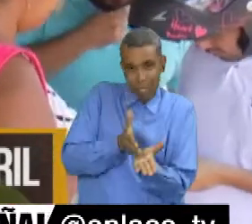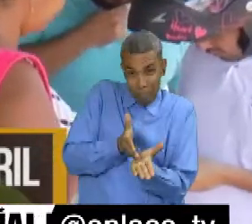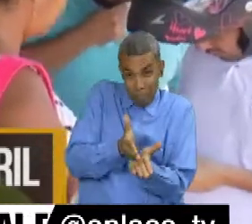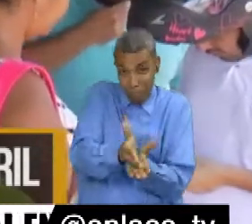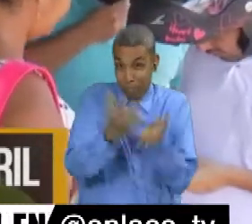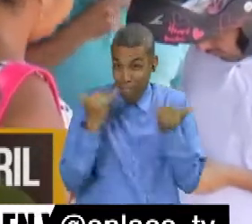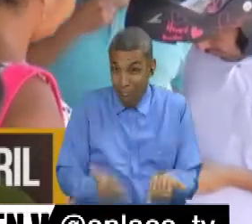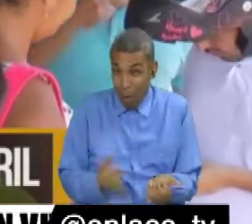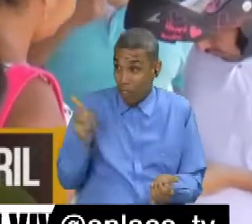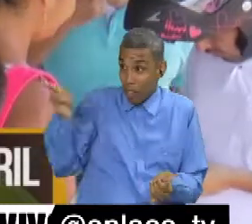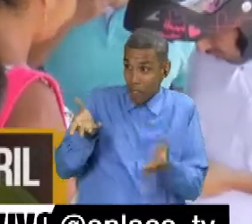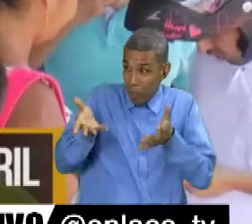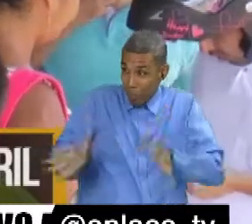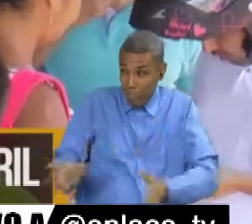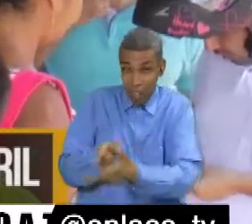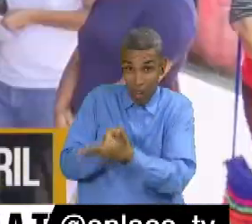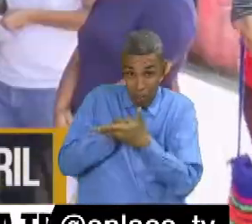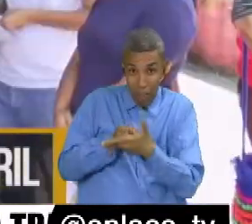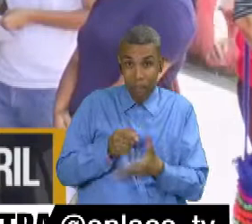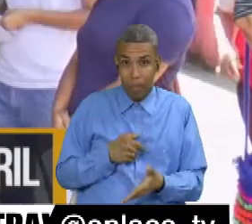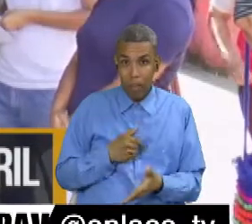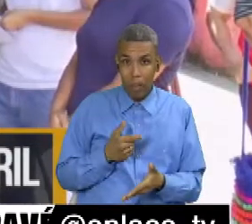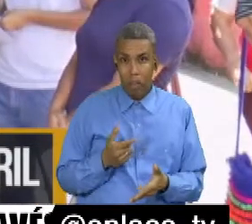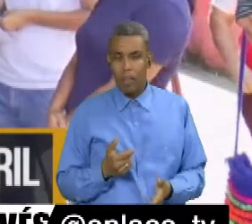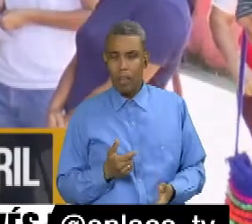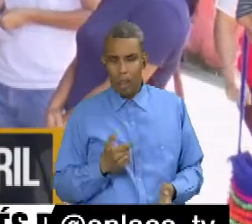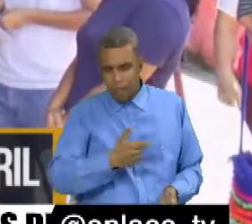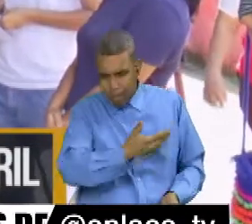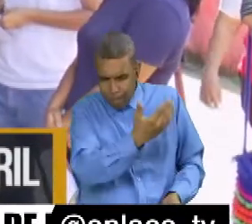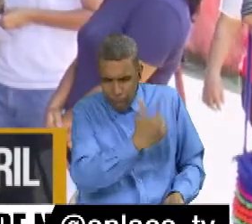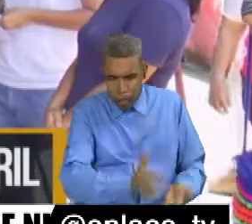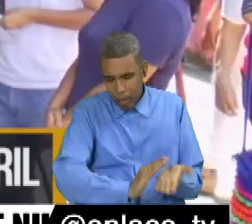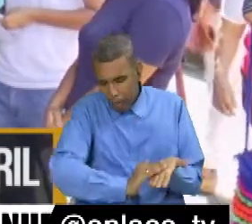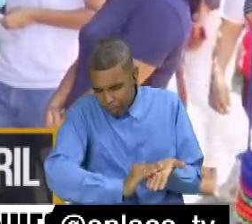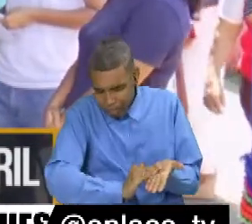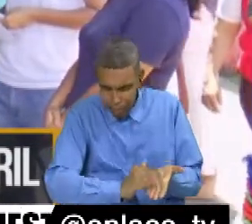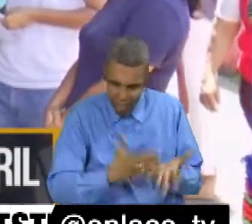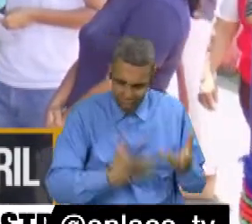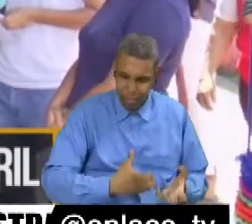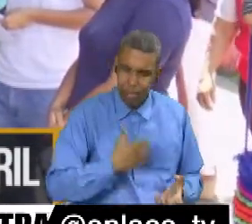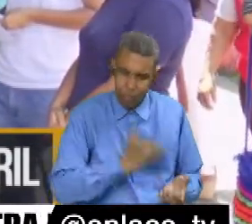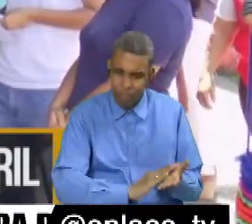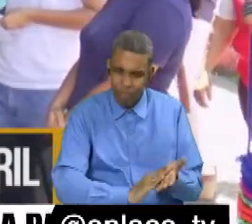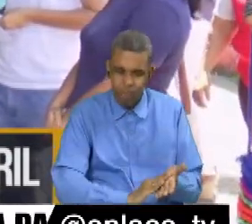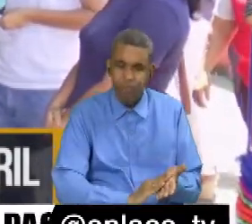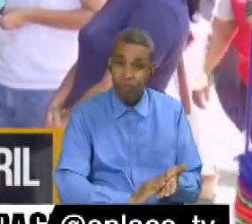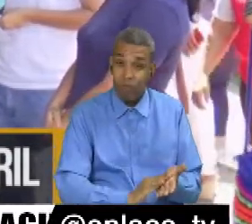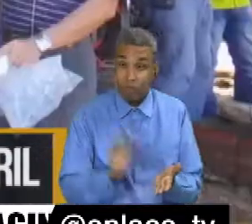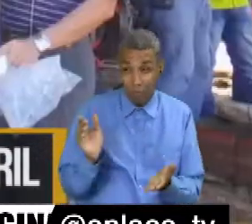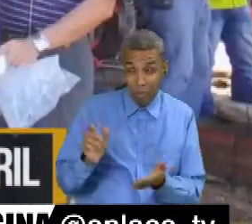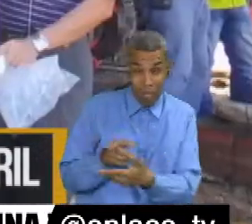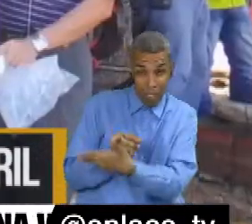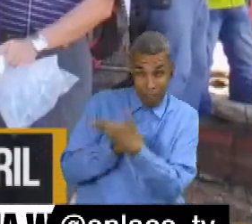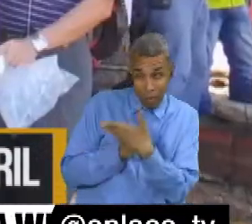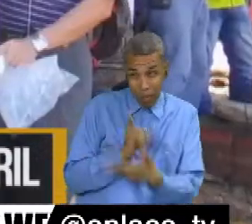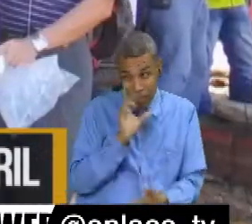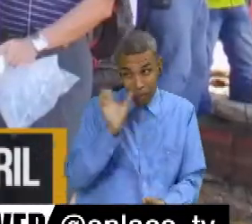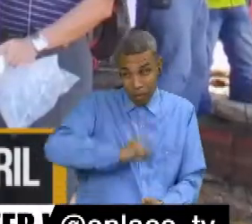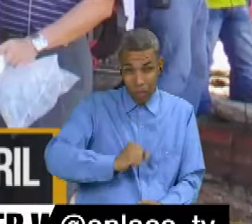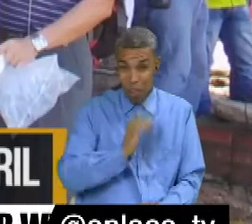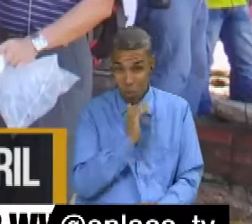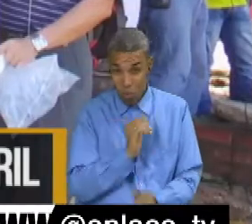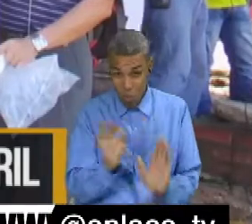el gobierno nacional decida sentarse a la mesa y concretar las mínimas